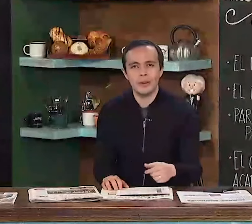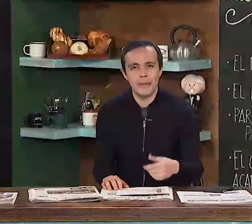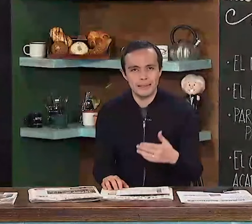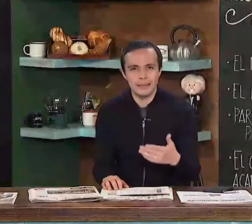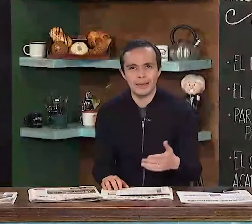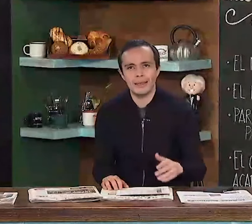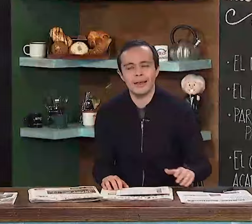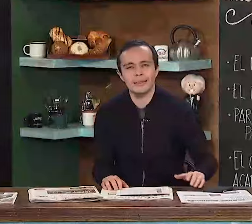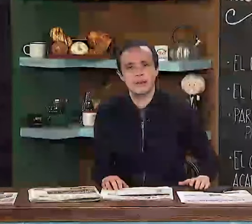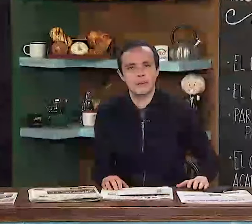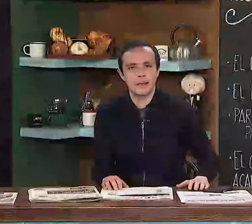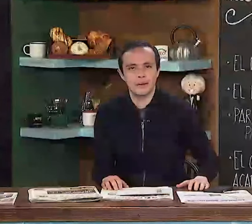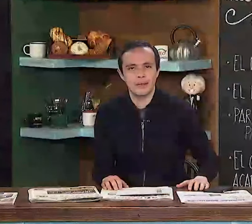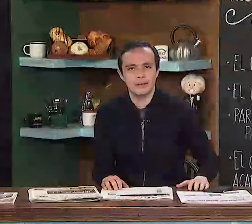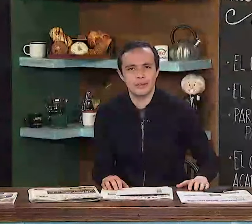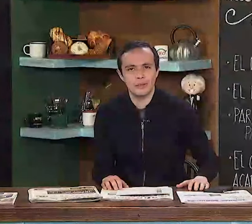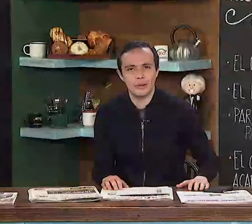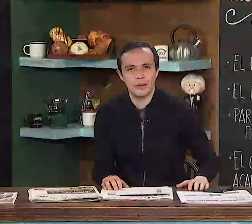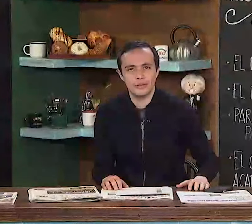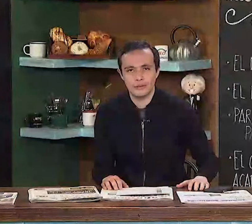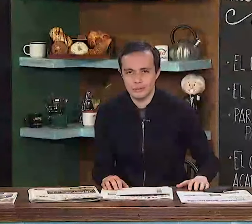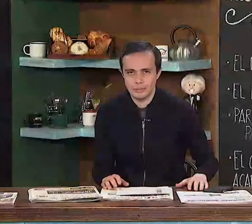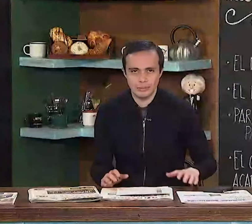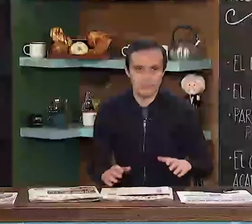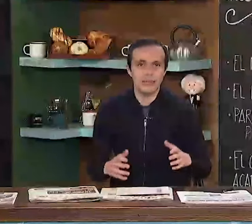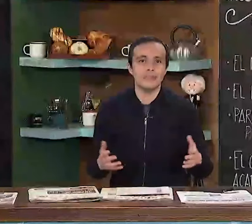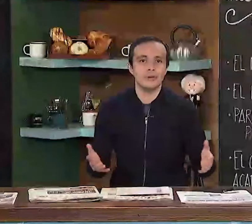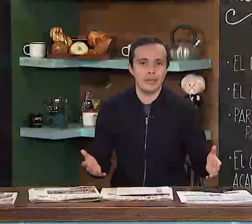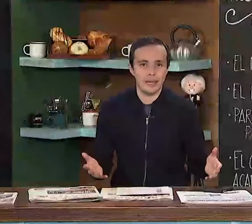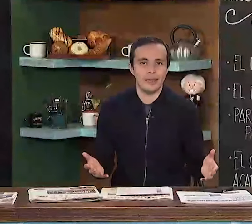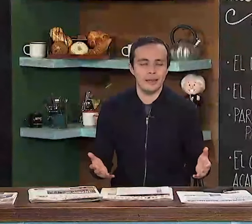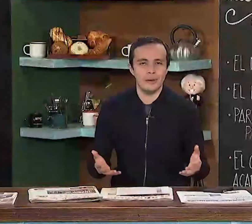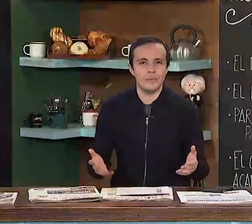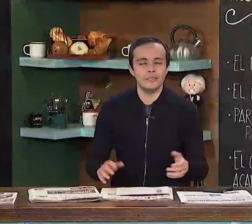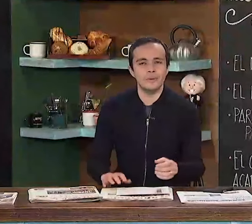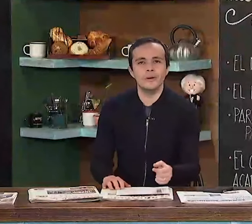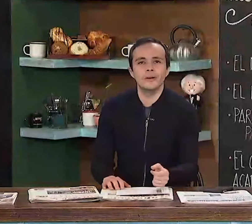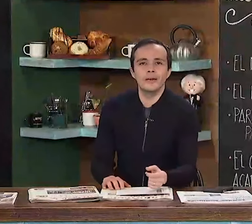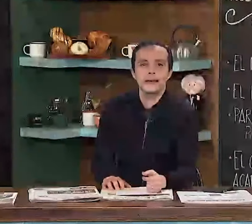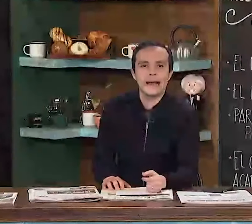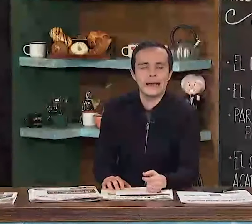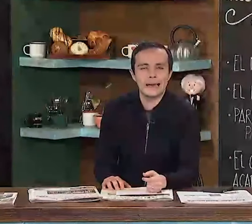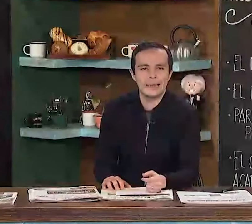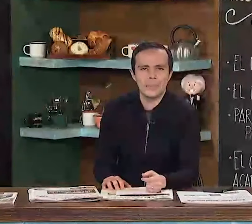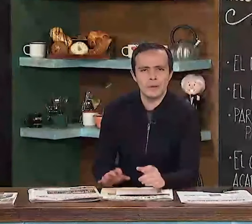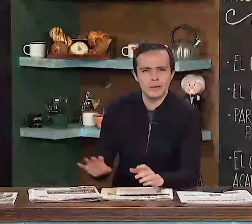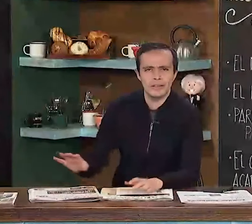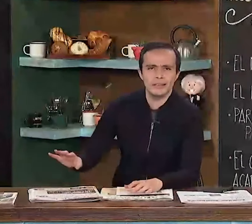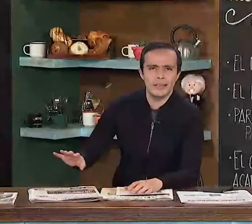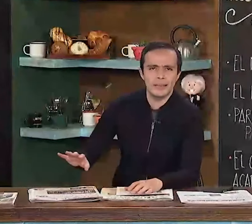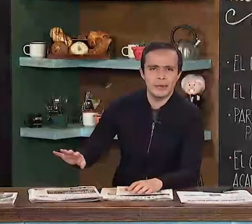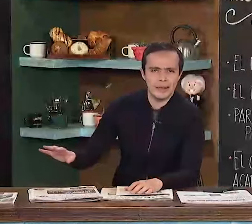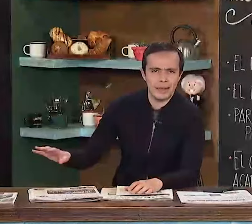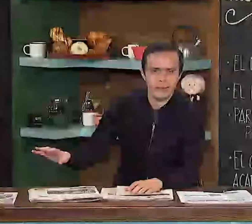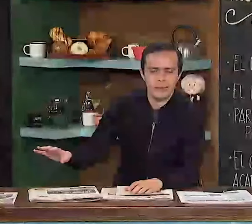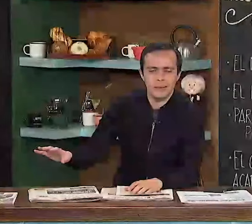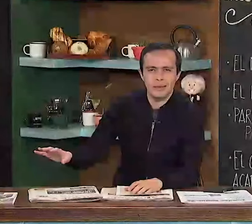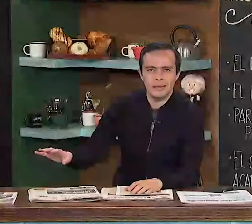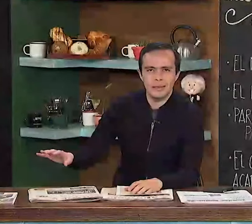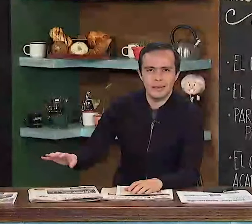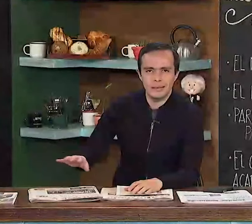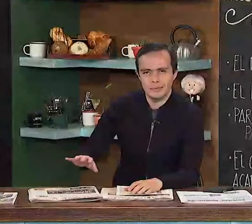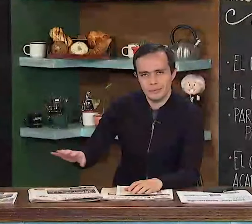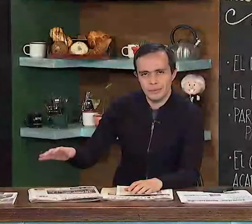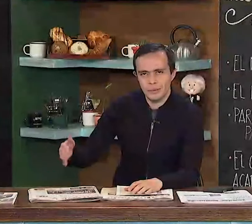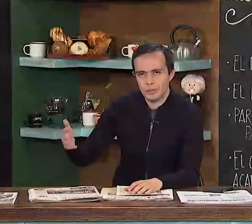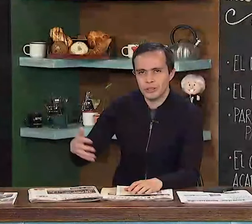una postura más enérgica del gobierno de los Estados Unidos. Le sugiere lo mismo a Canadá, pero dice que está en libertad